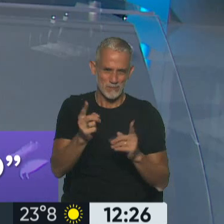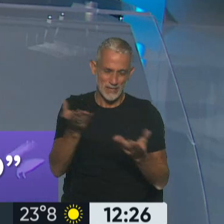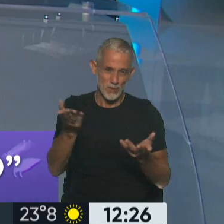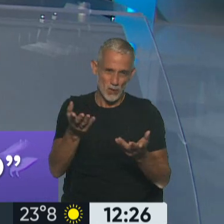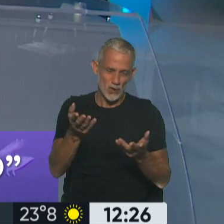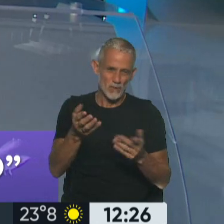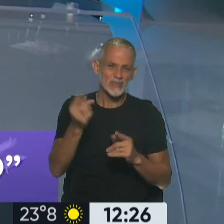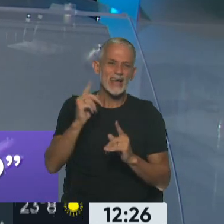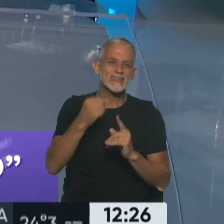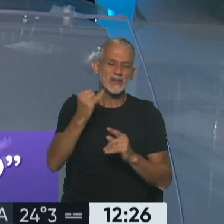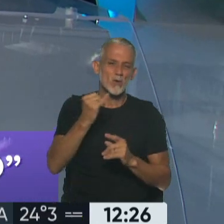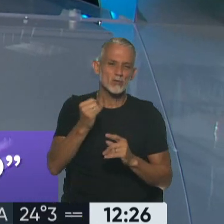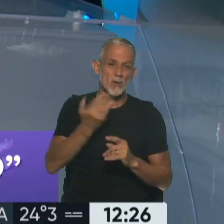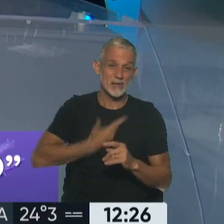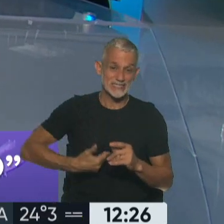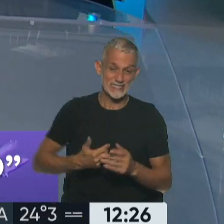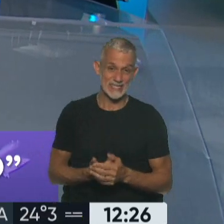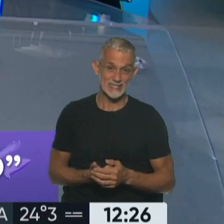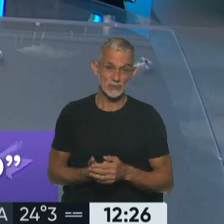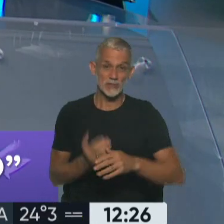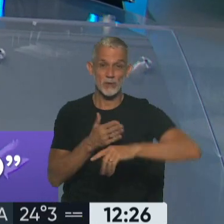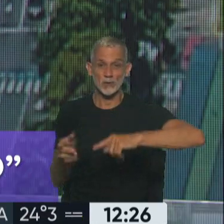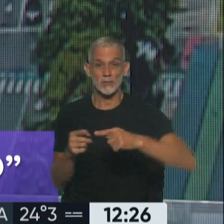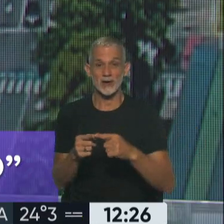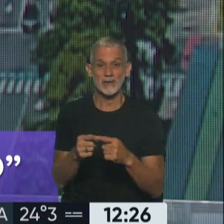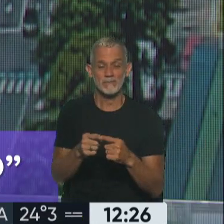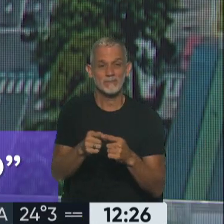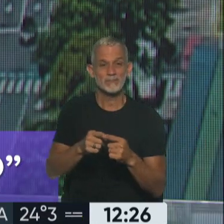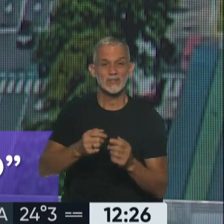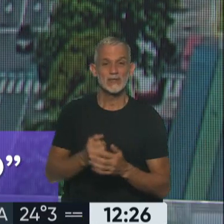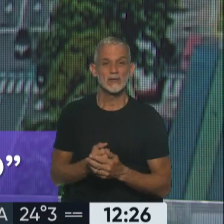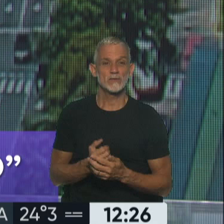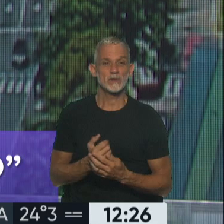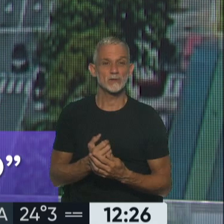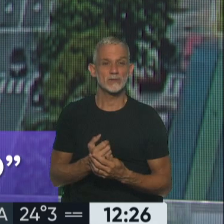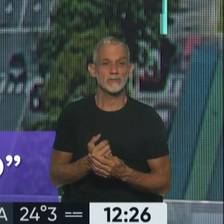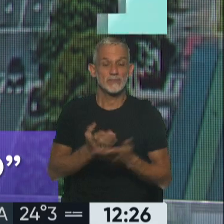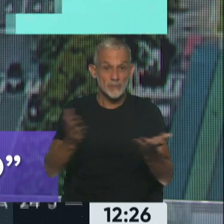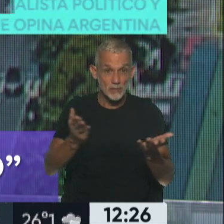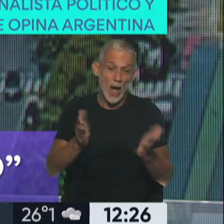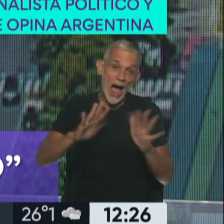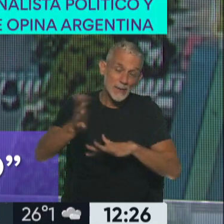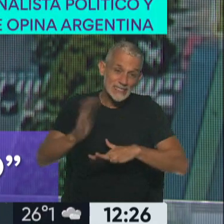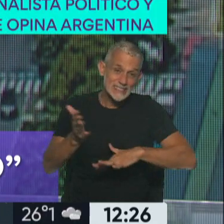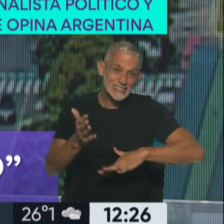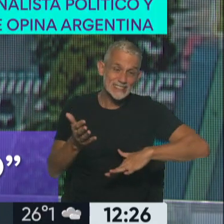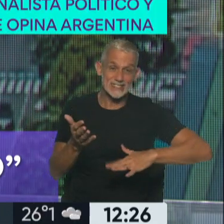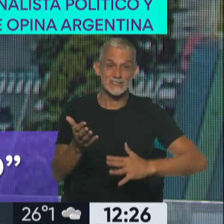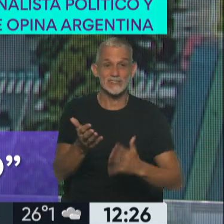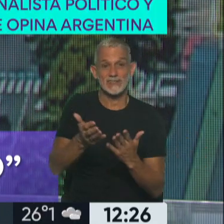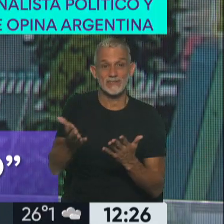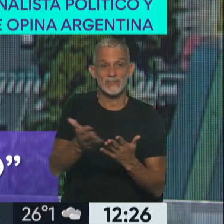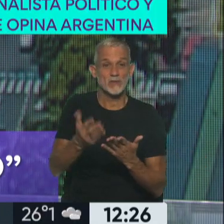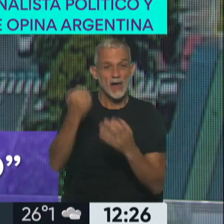lo señaló bien el presidente el otro día, que creo que interpeló a una parte importante de la sociedad. Pero a veces alguien no está de acuerdo